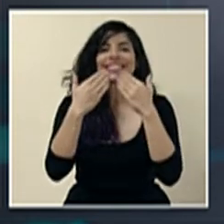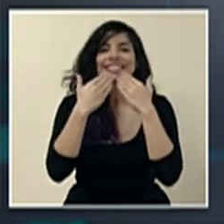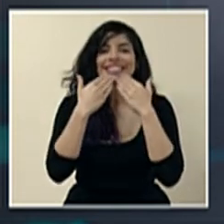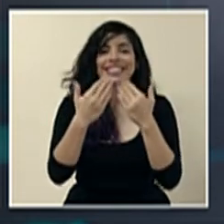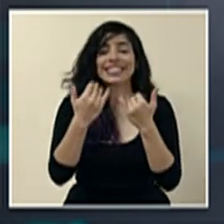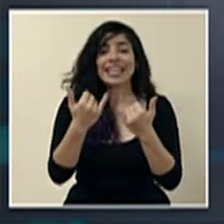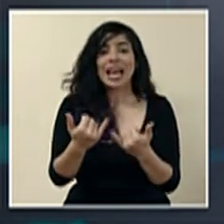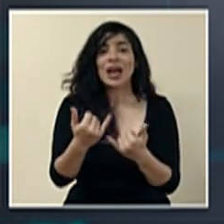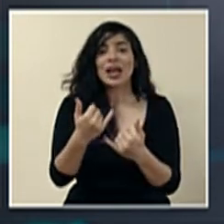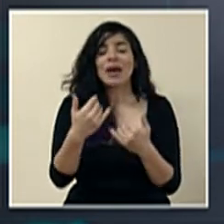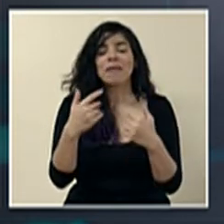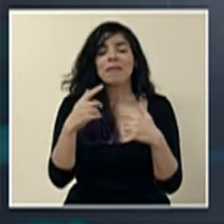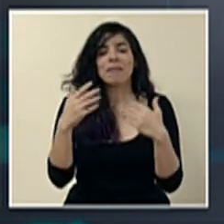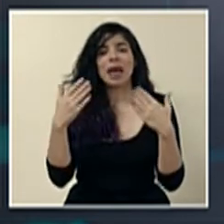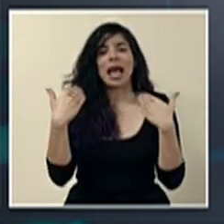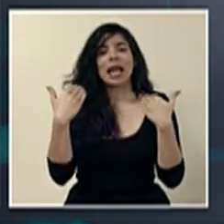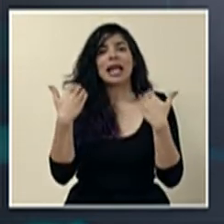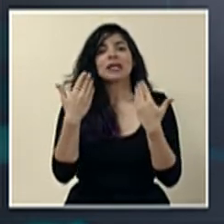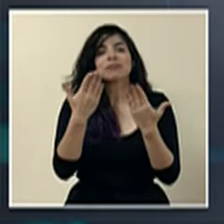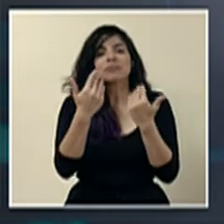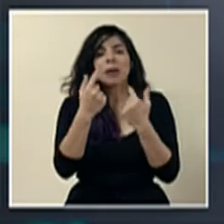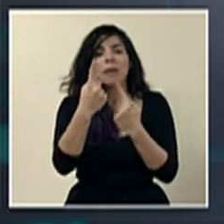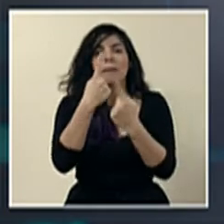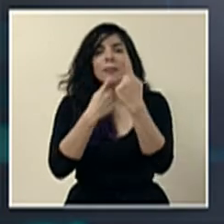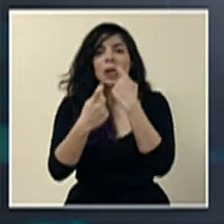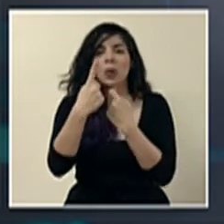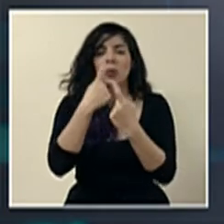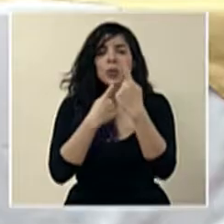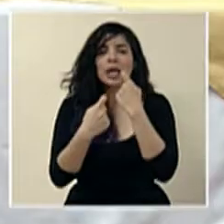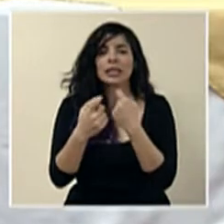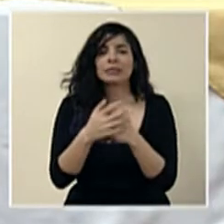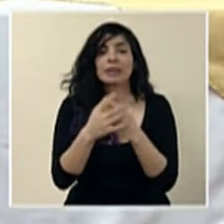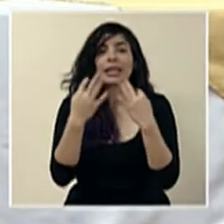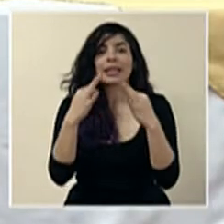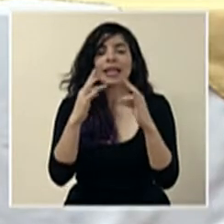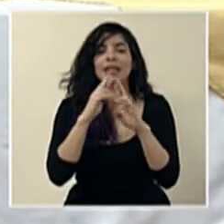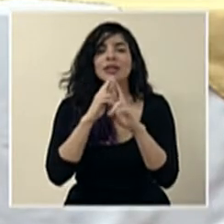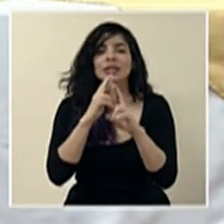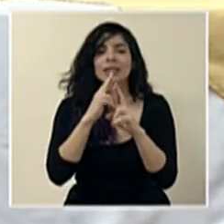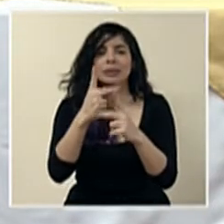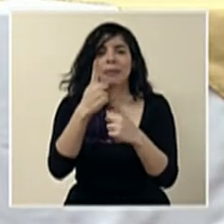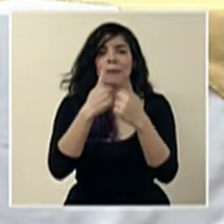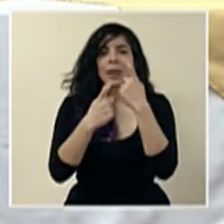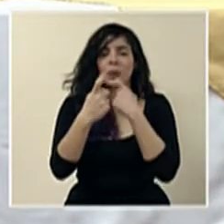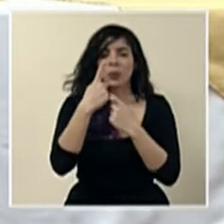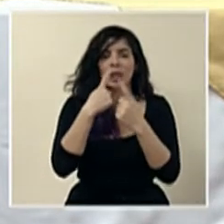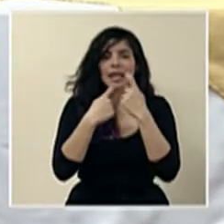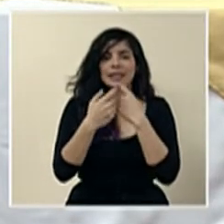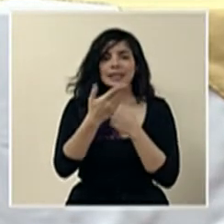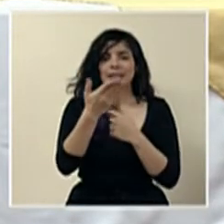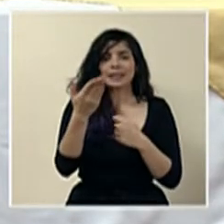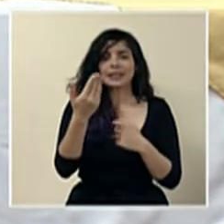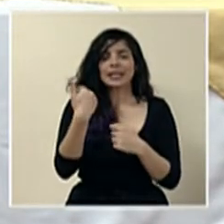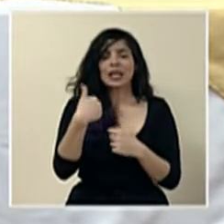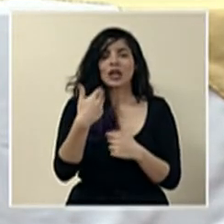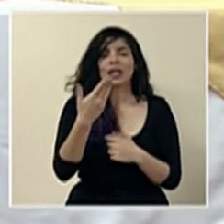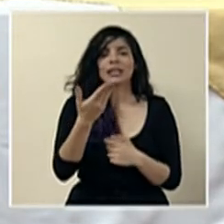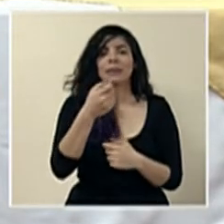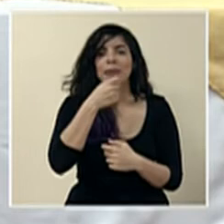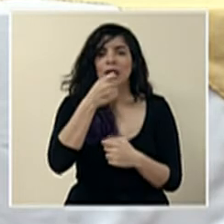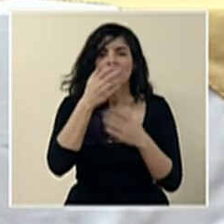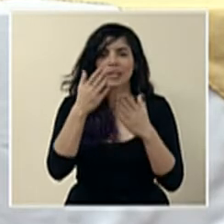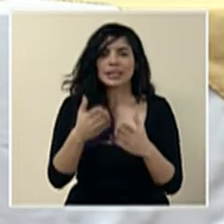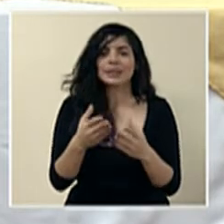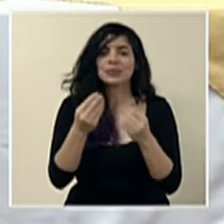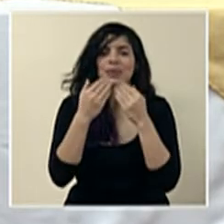Ahora me va a dar mucho gusto tomar las preguntas, tratar de contestar las preguntas de los señores y señoras de la